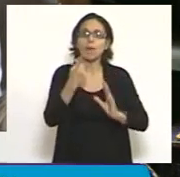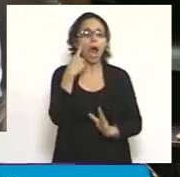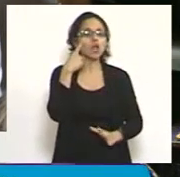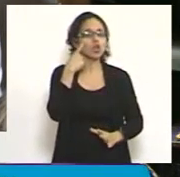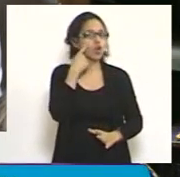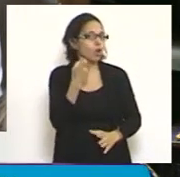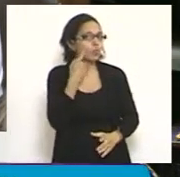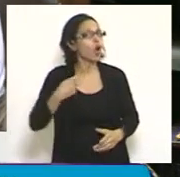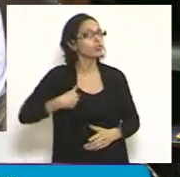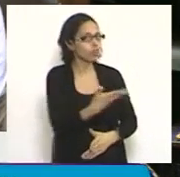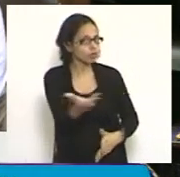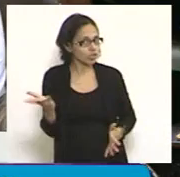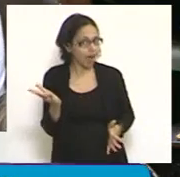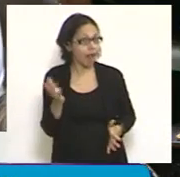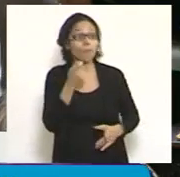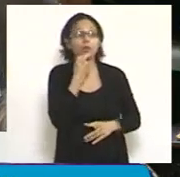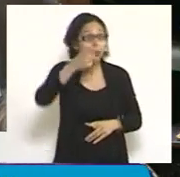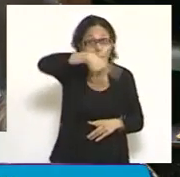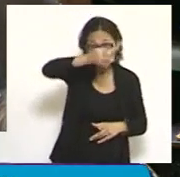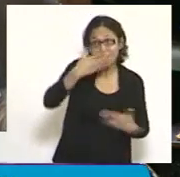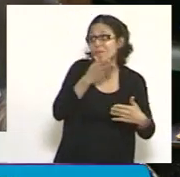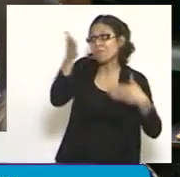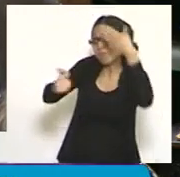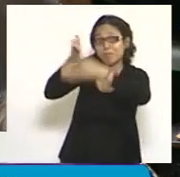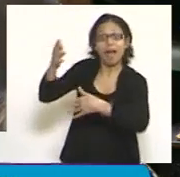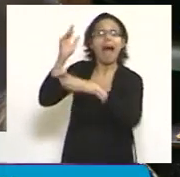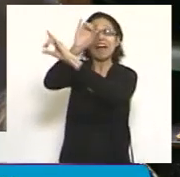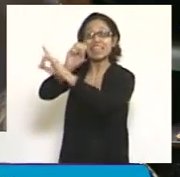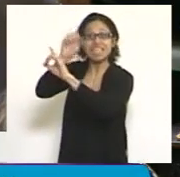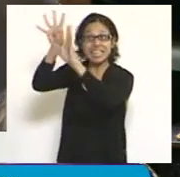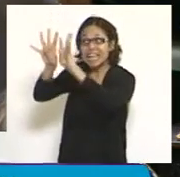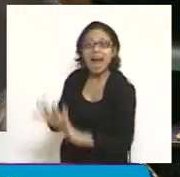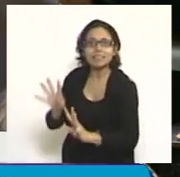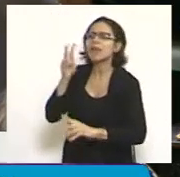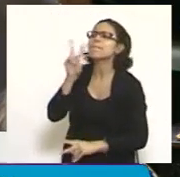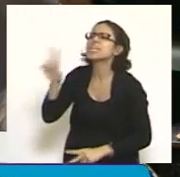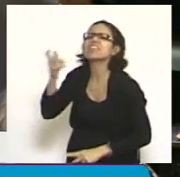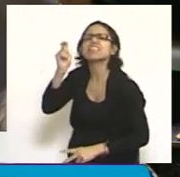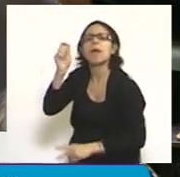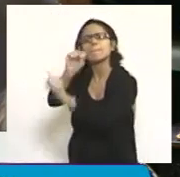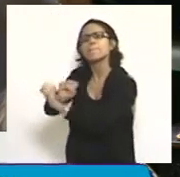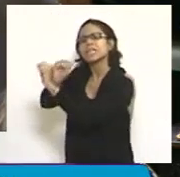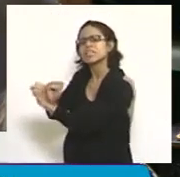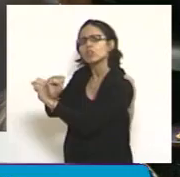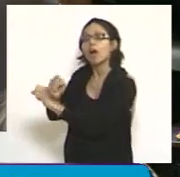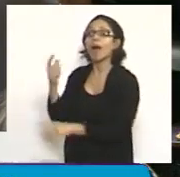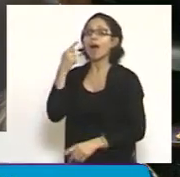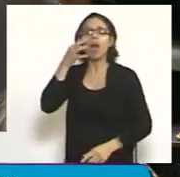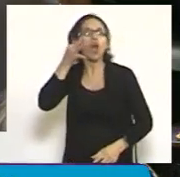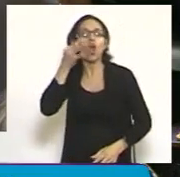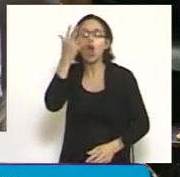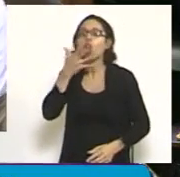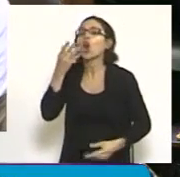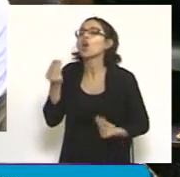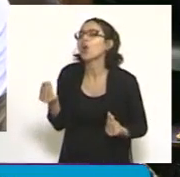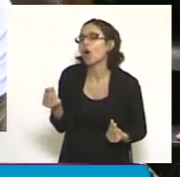social. Visiten las cárceles, vean quiénes están presos, el color de su